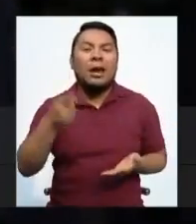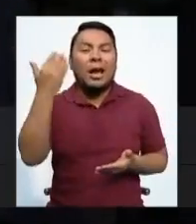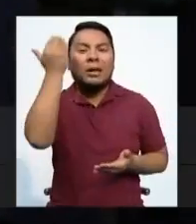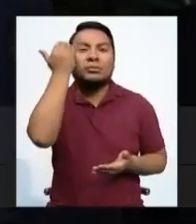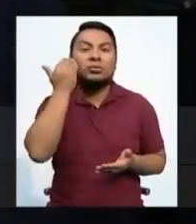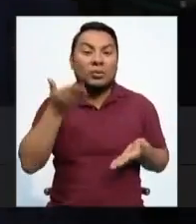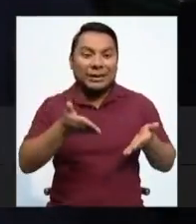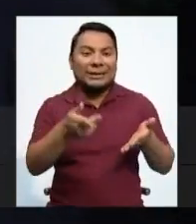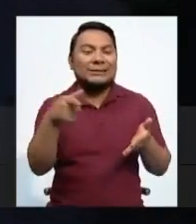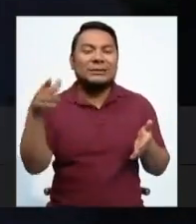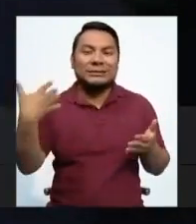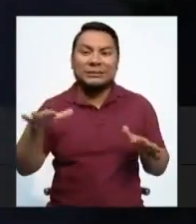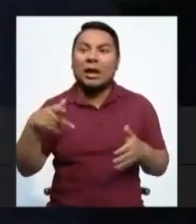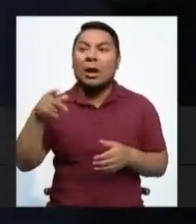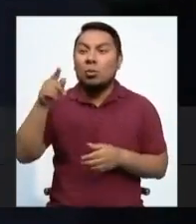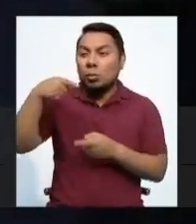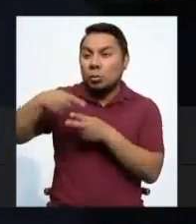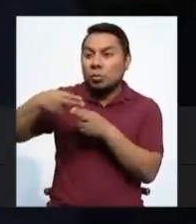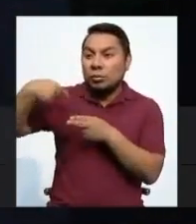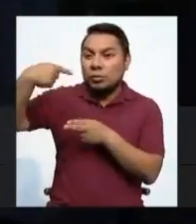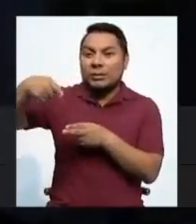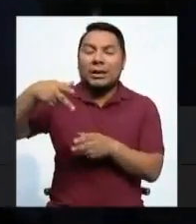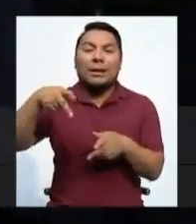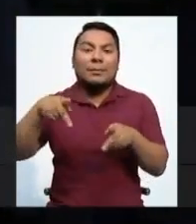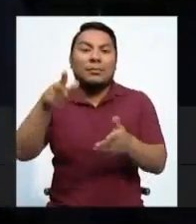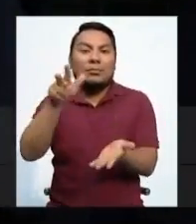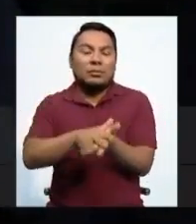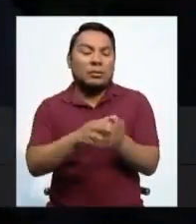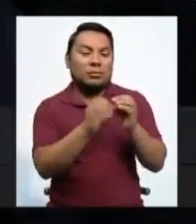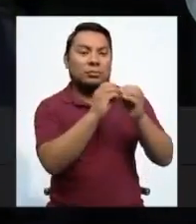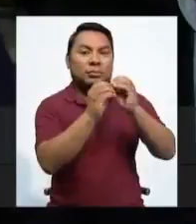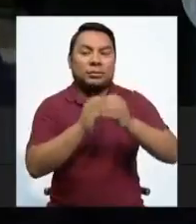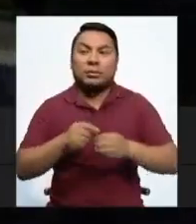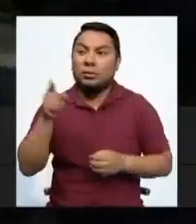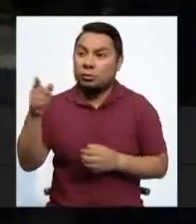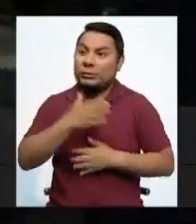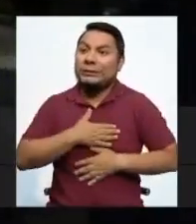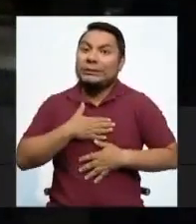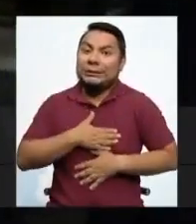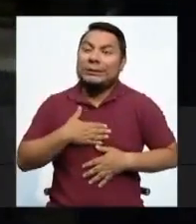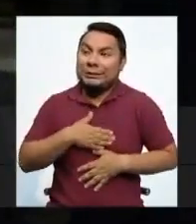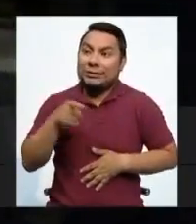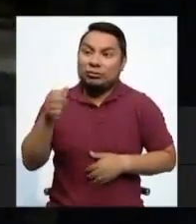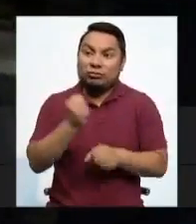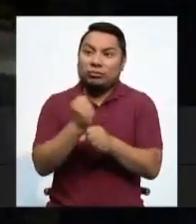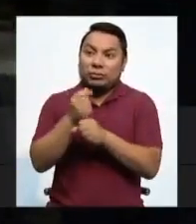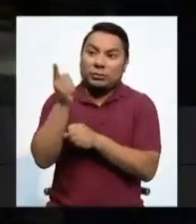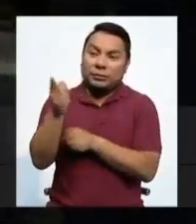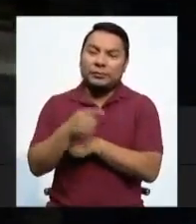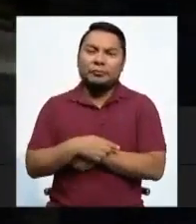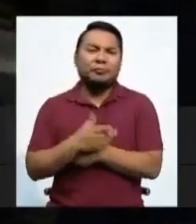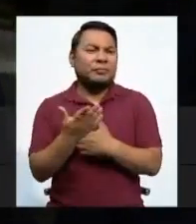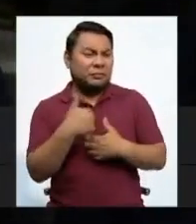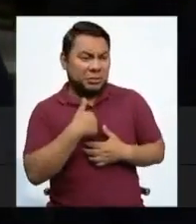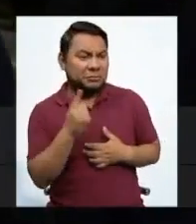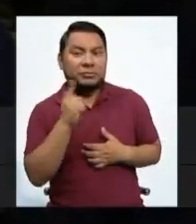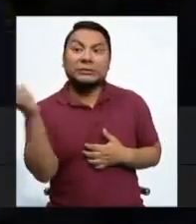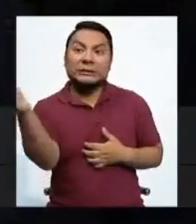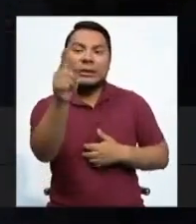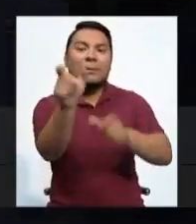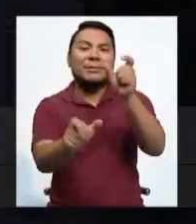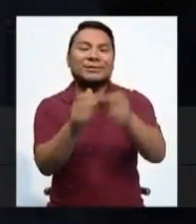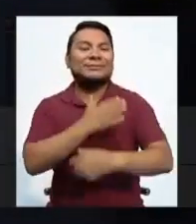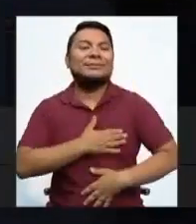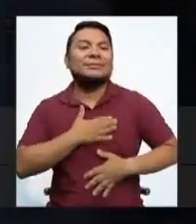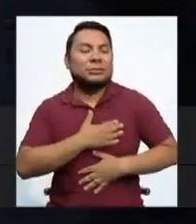antigua, ¿no? ¿Satisfecho con la gestión que ha tomado? ¿Satisfecho con la gestión? Mire, quienes deben estar satisfechos debe ser la población. Uno